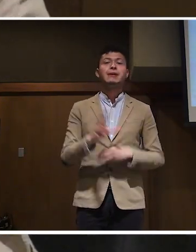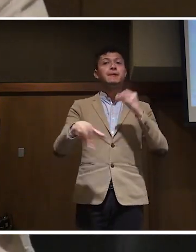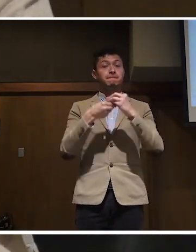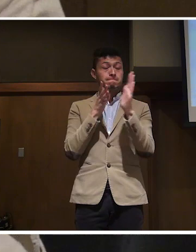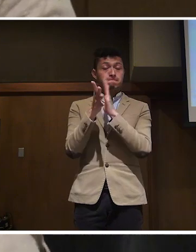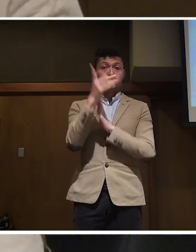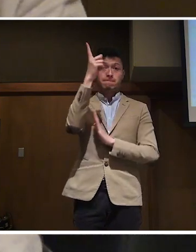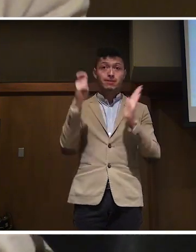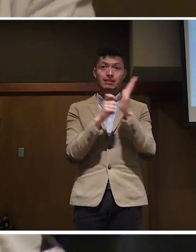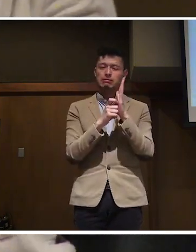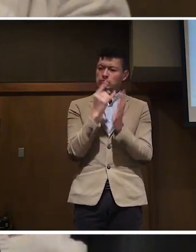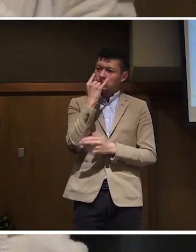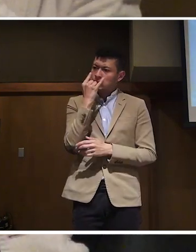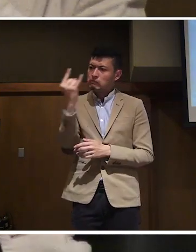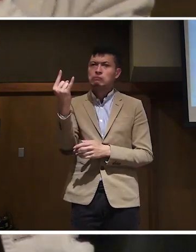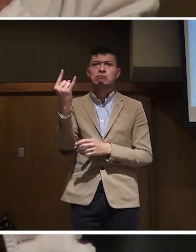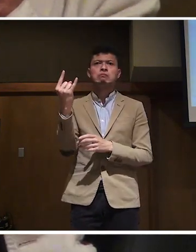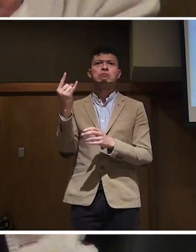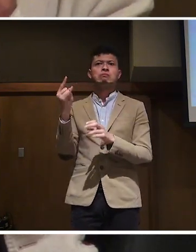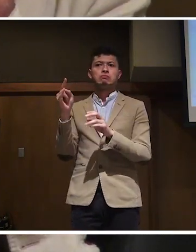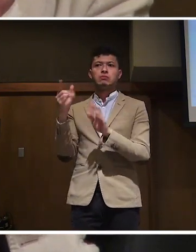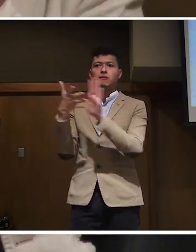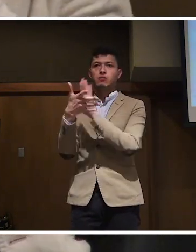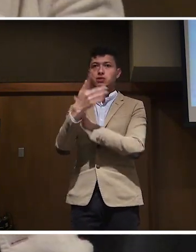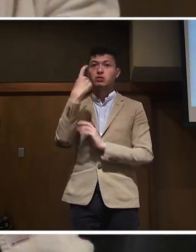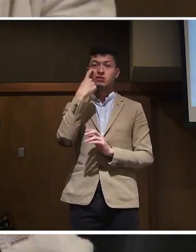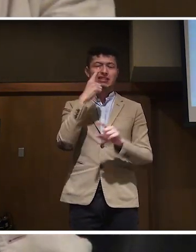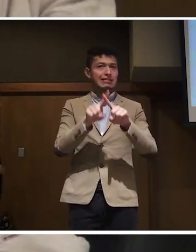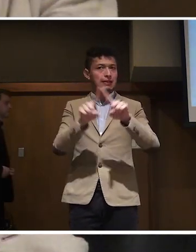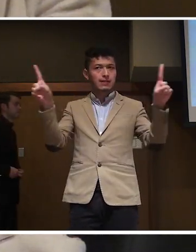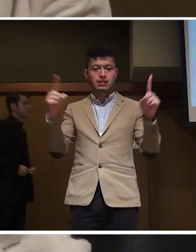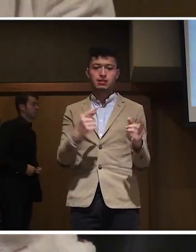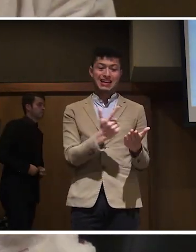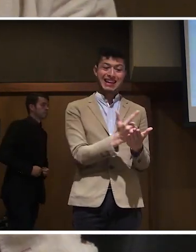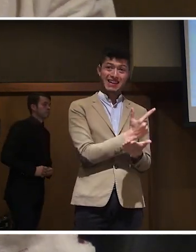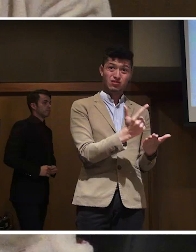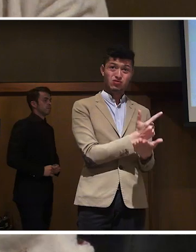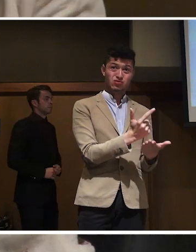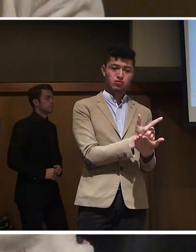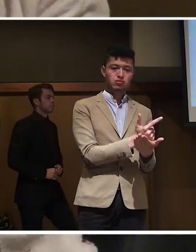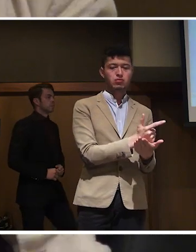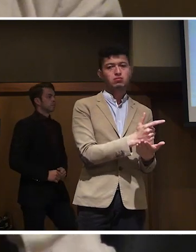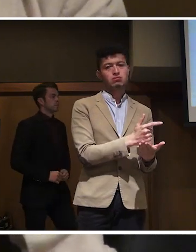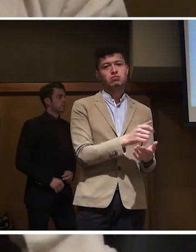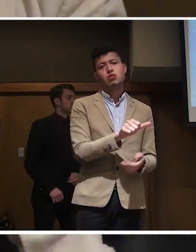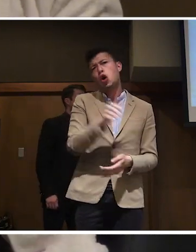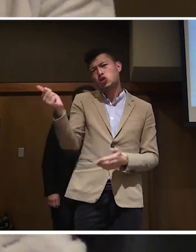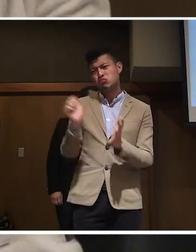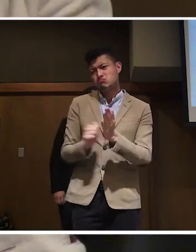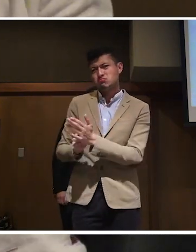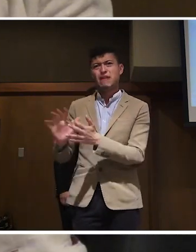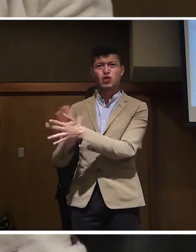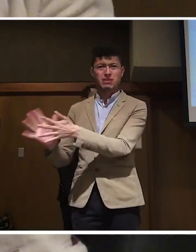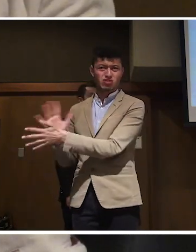ese aspecto. Uno tiene que hacer una diferencia entre los libros o los materiales de información, porque ya no son solamente libros,